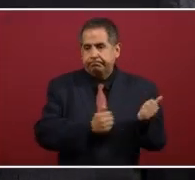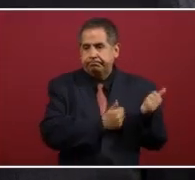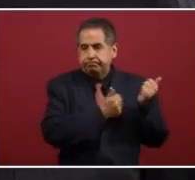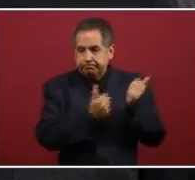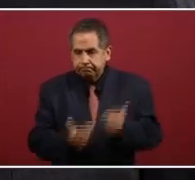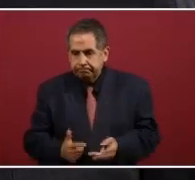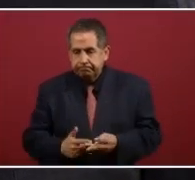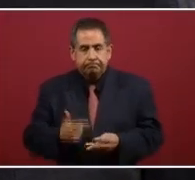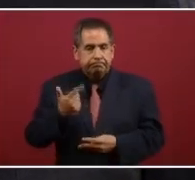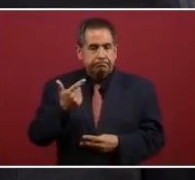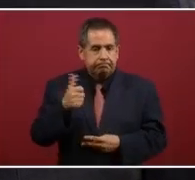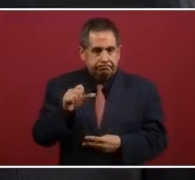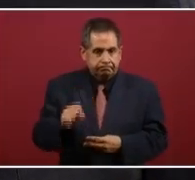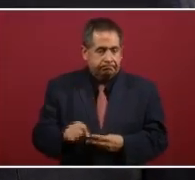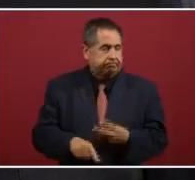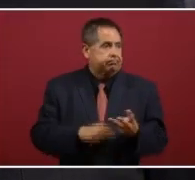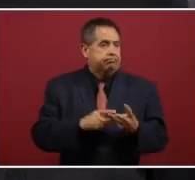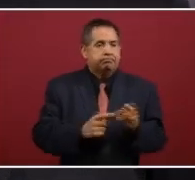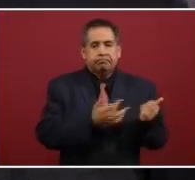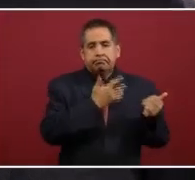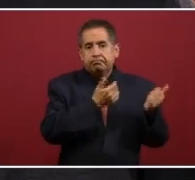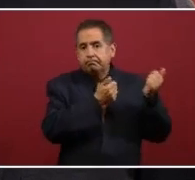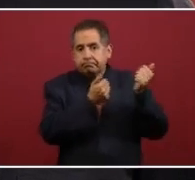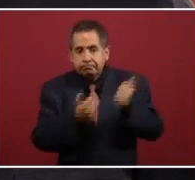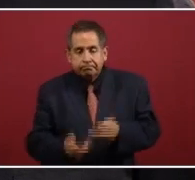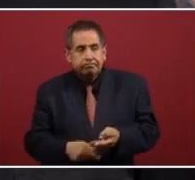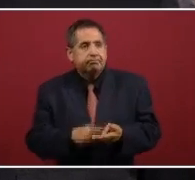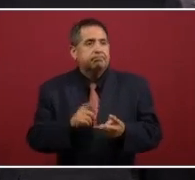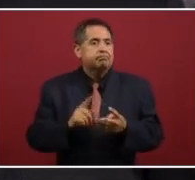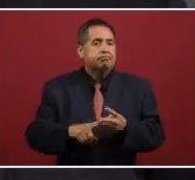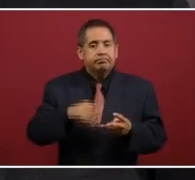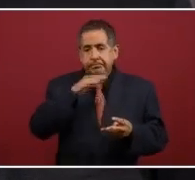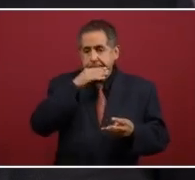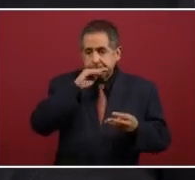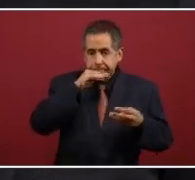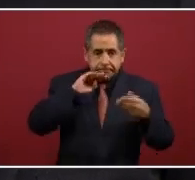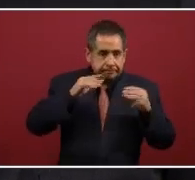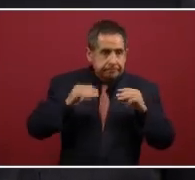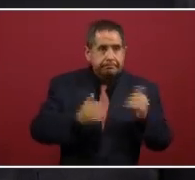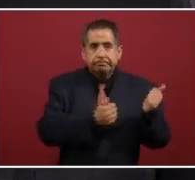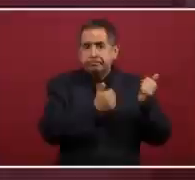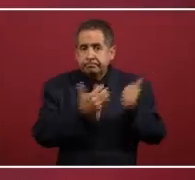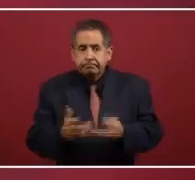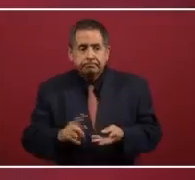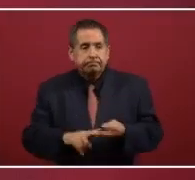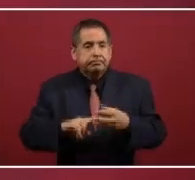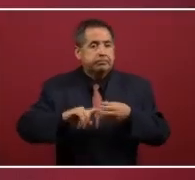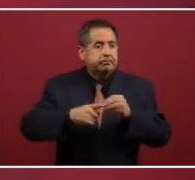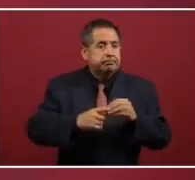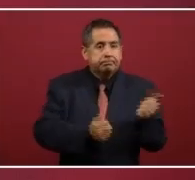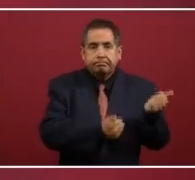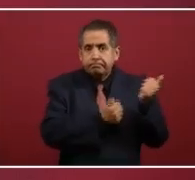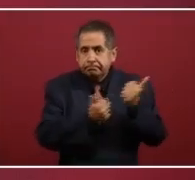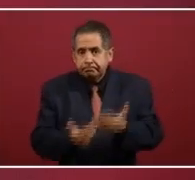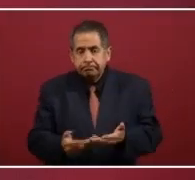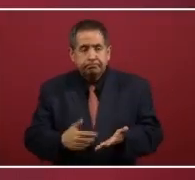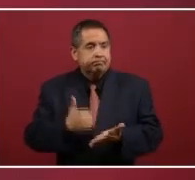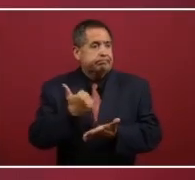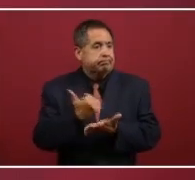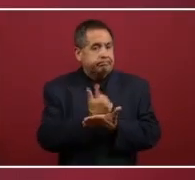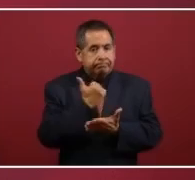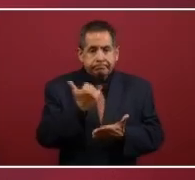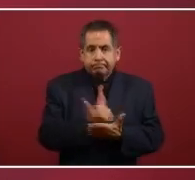importamos gas, importamos maíz, frijol,